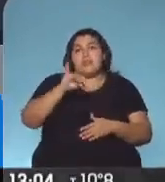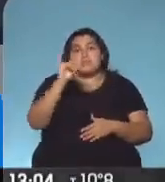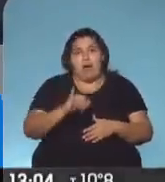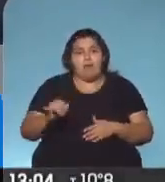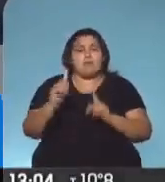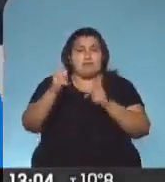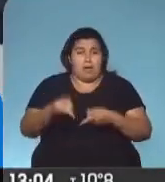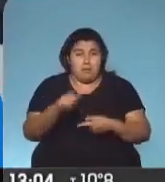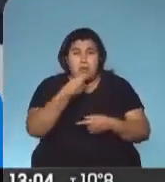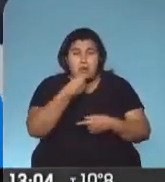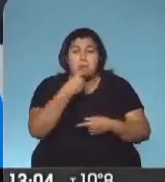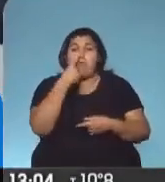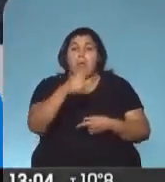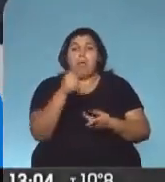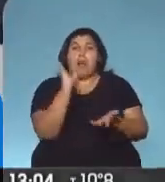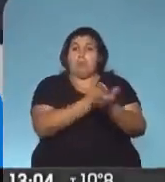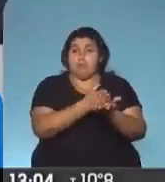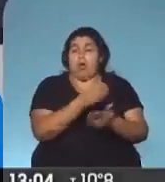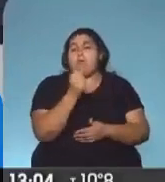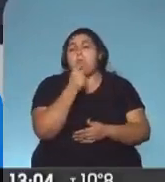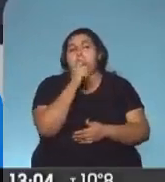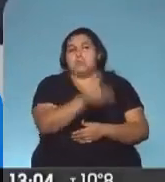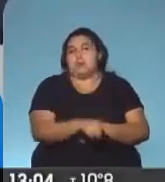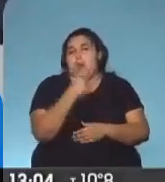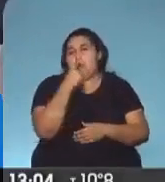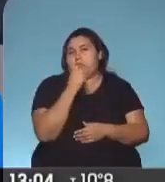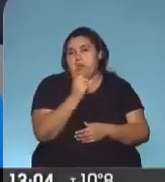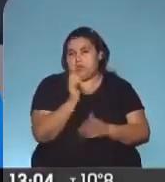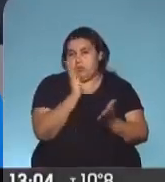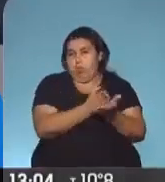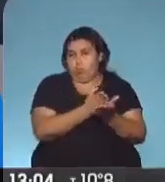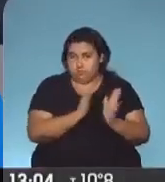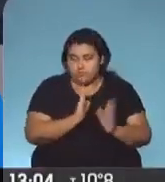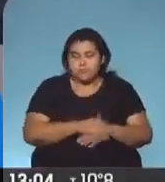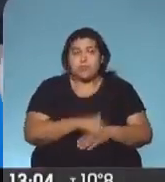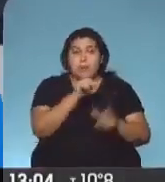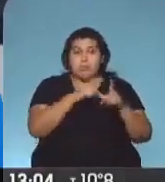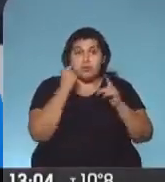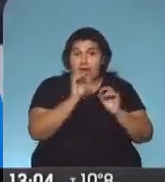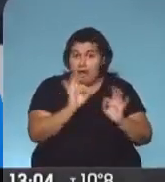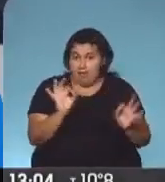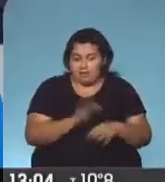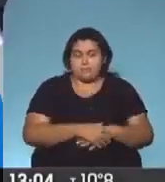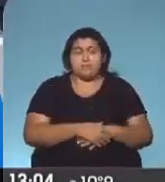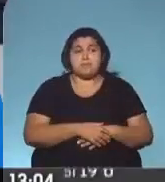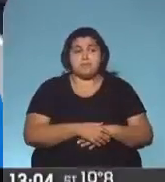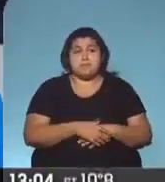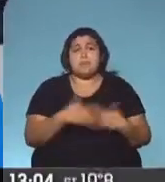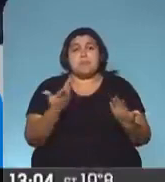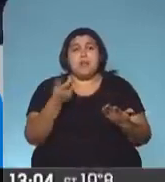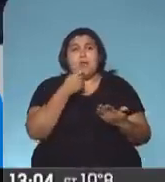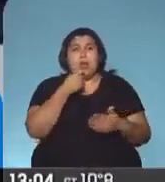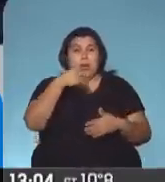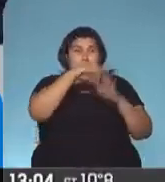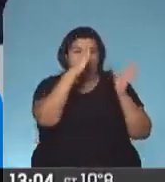se está cobrando mil pesos de multa a las personas que no lo están usando recordemos que en el lugar en